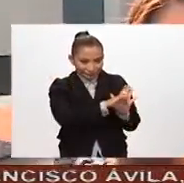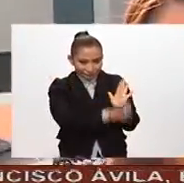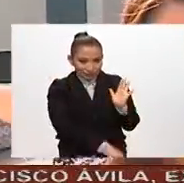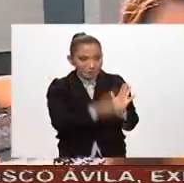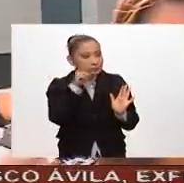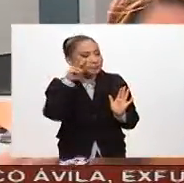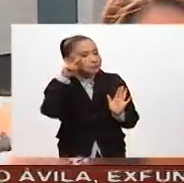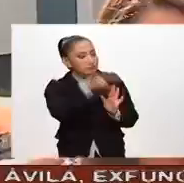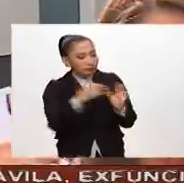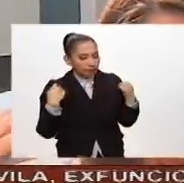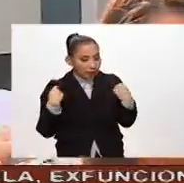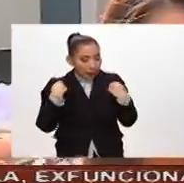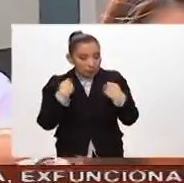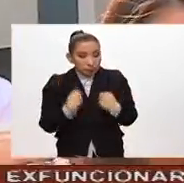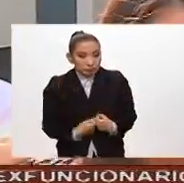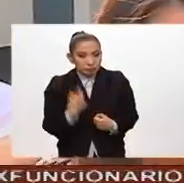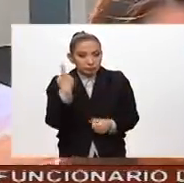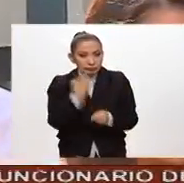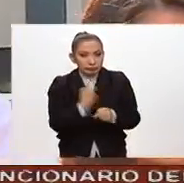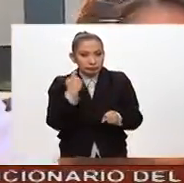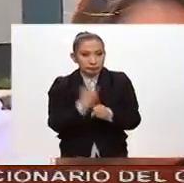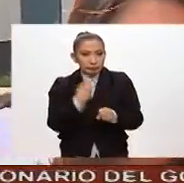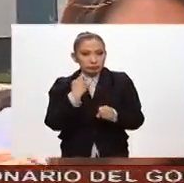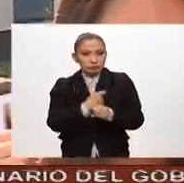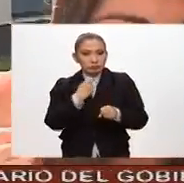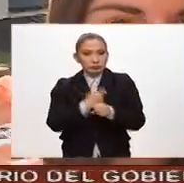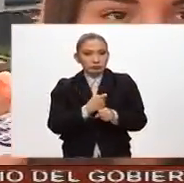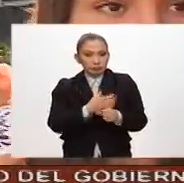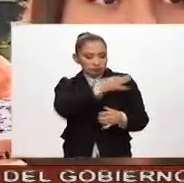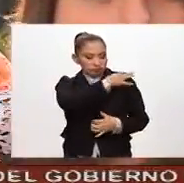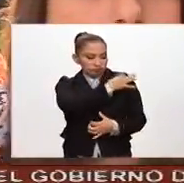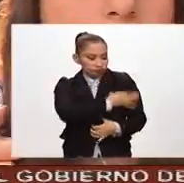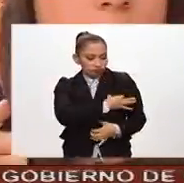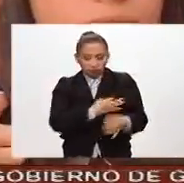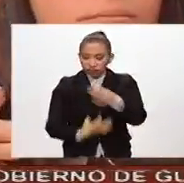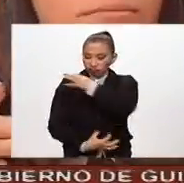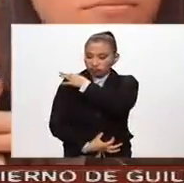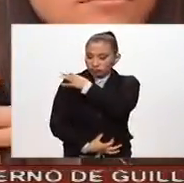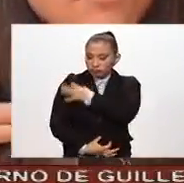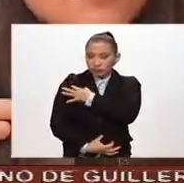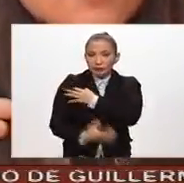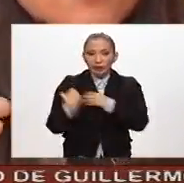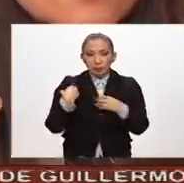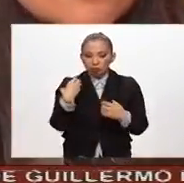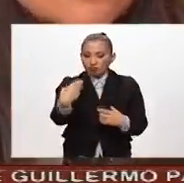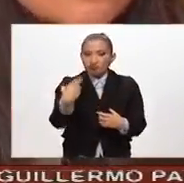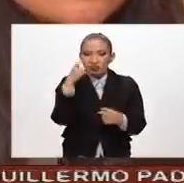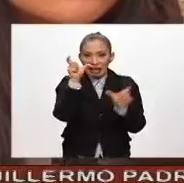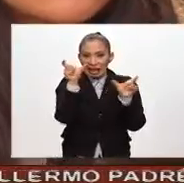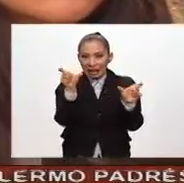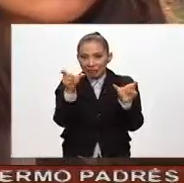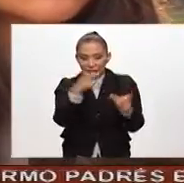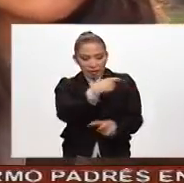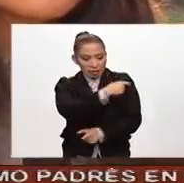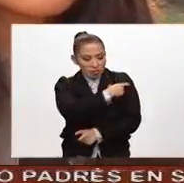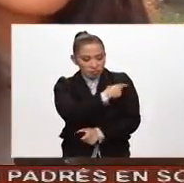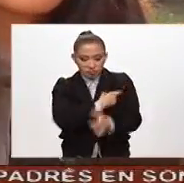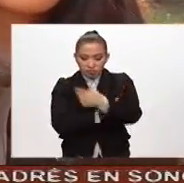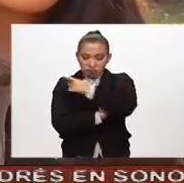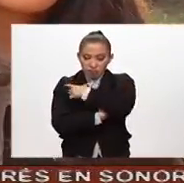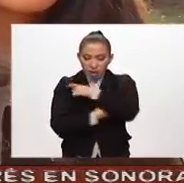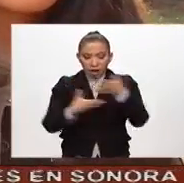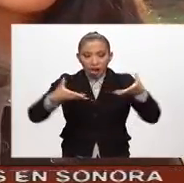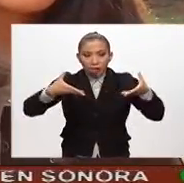observar que la mochila, para empezar en la parte de los cinchos que van en los hombros, deben ser cinchos anchos, que deben de tener